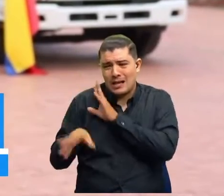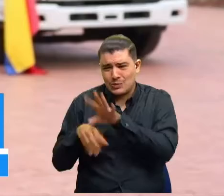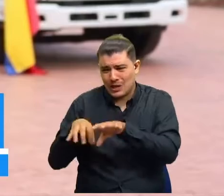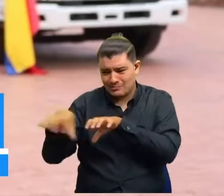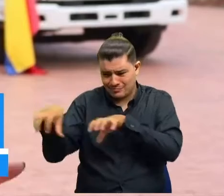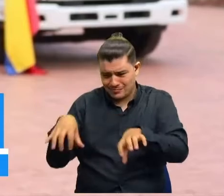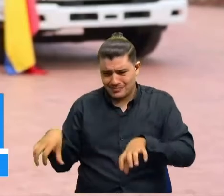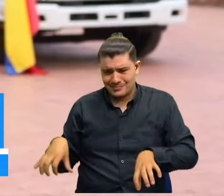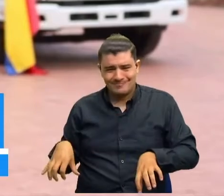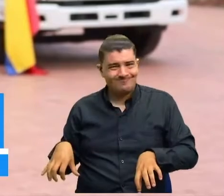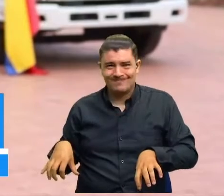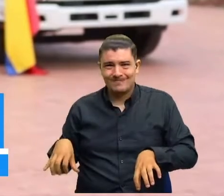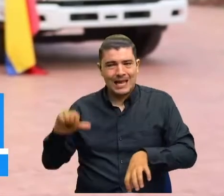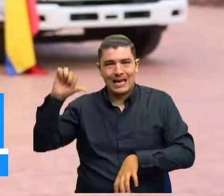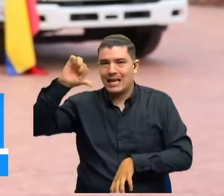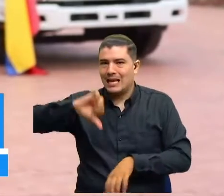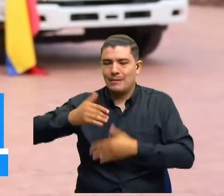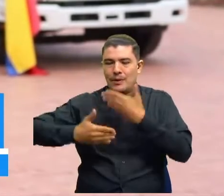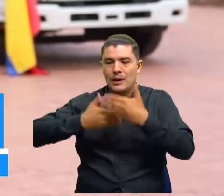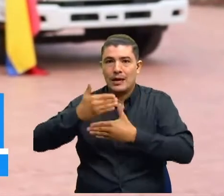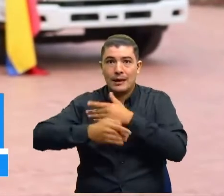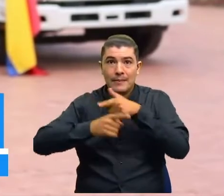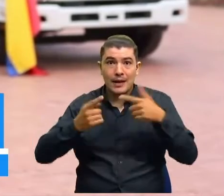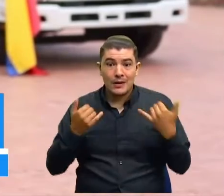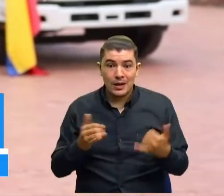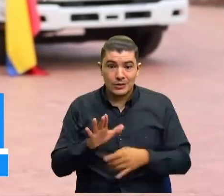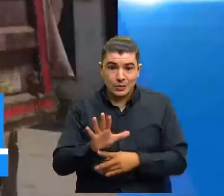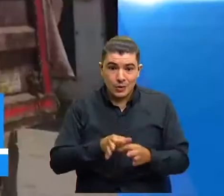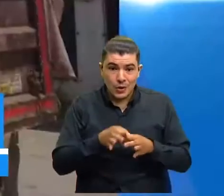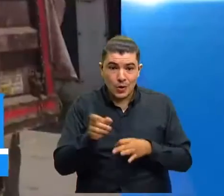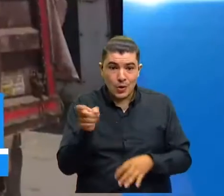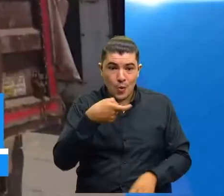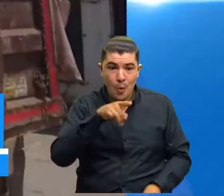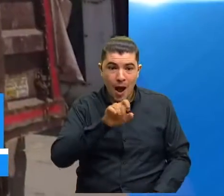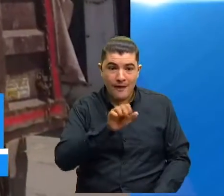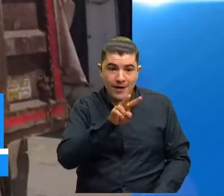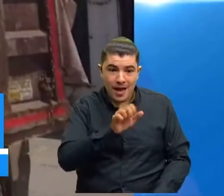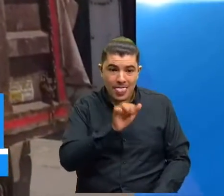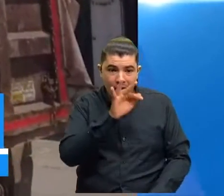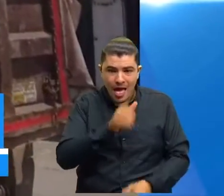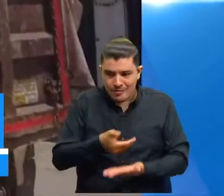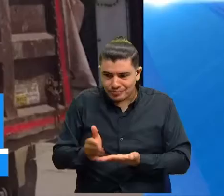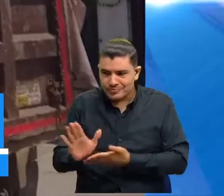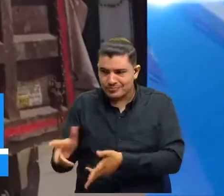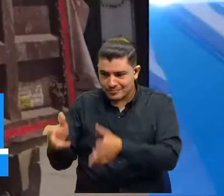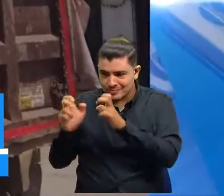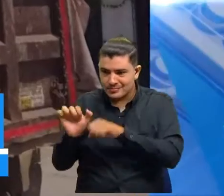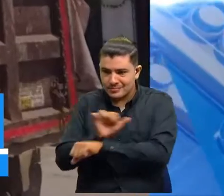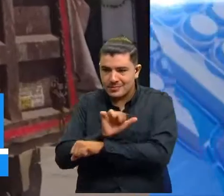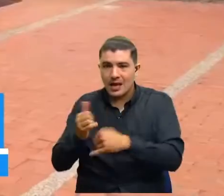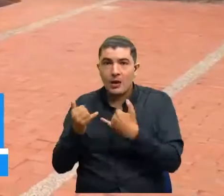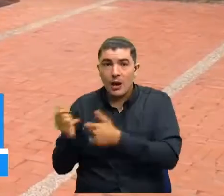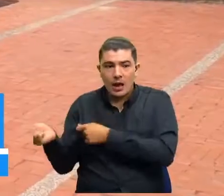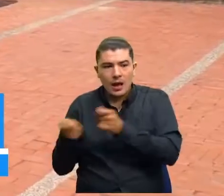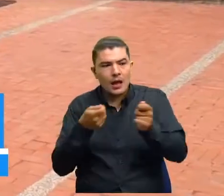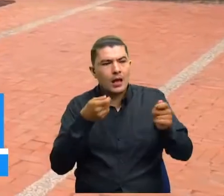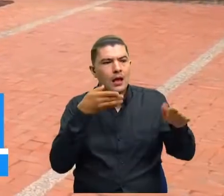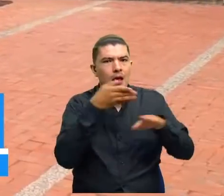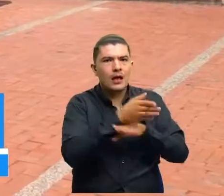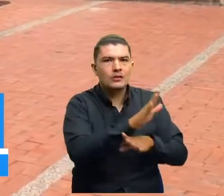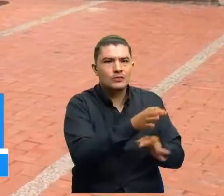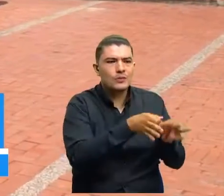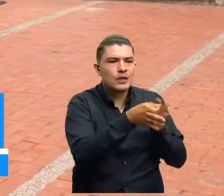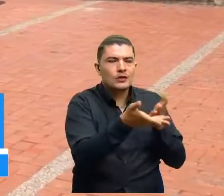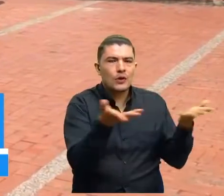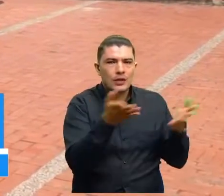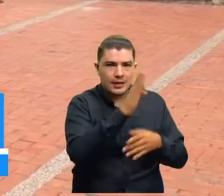inadecuado a esta recolección de los residuos sólidos en nuestro municipio. En la actualidad, los desechos sólidos son llevados al botadero ubicado en el municipio